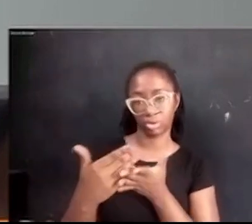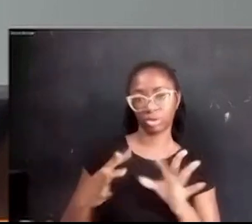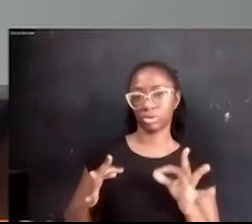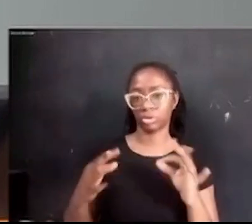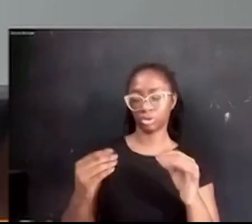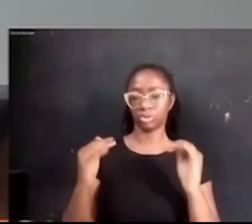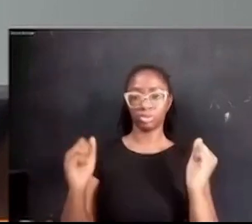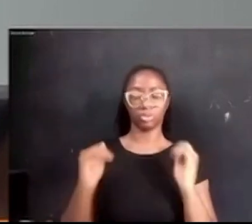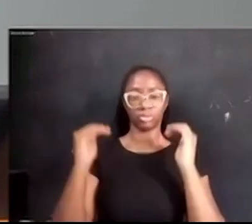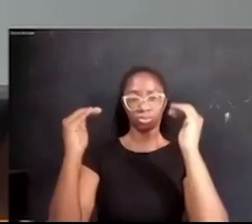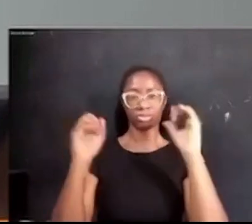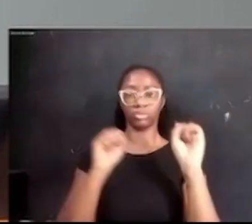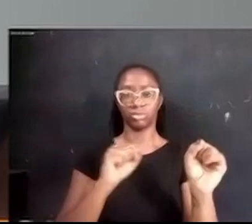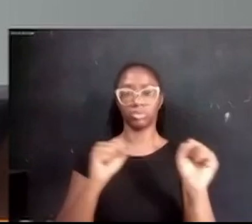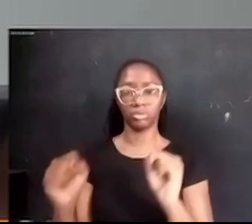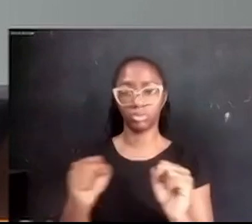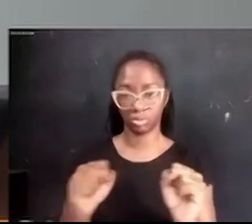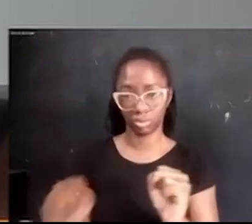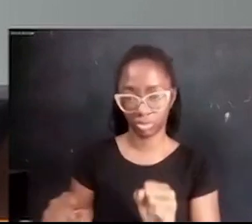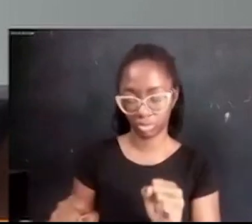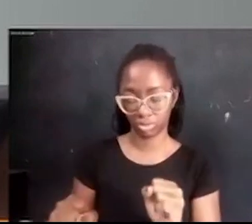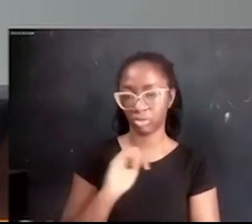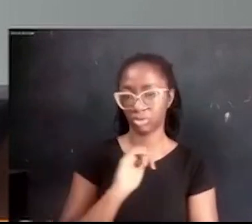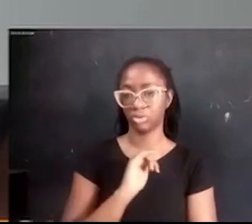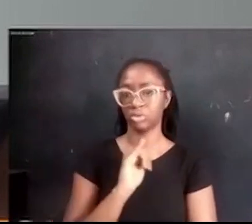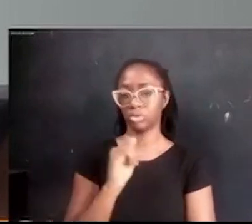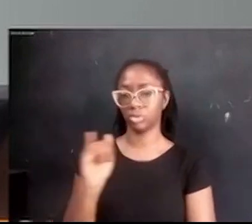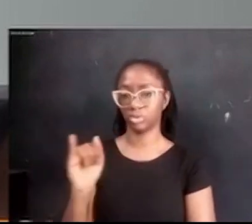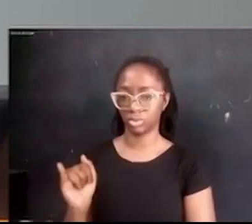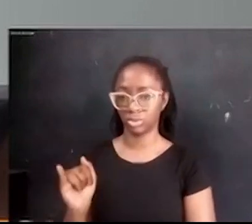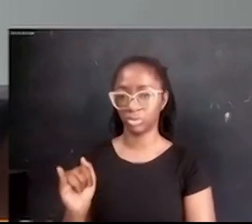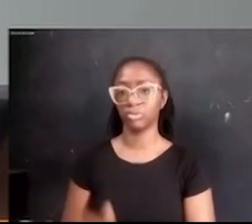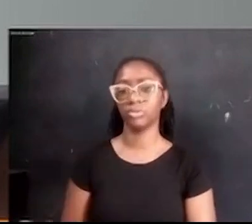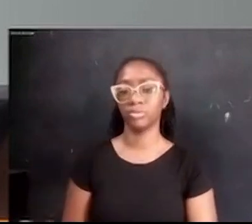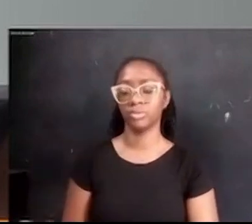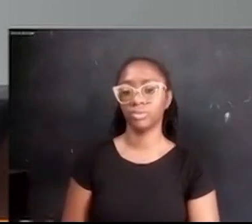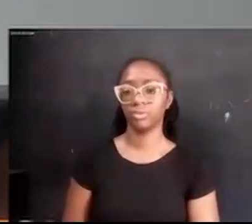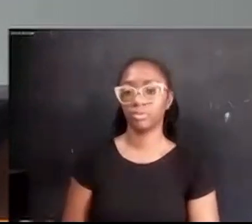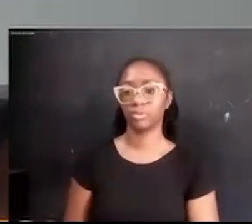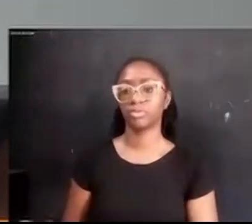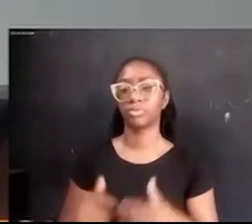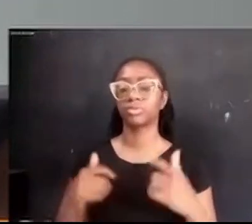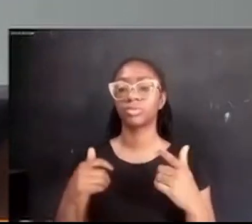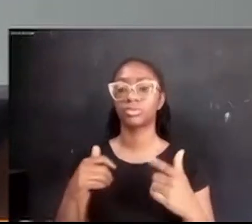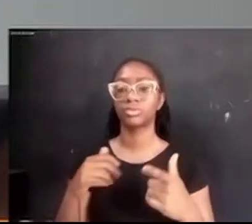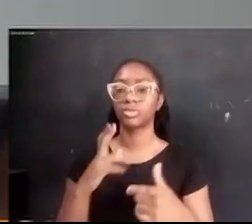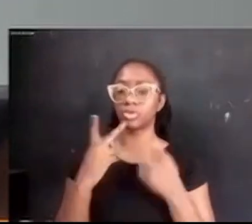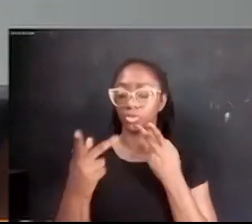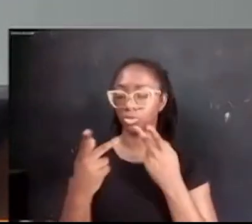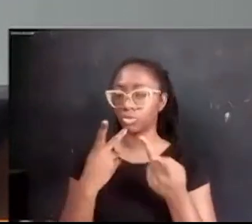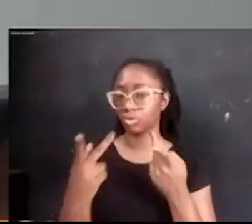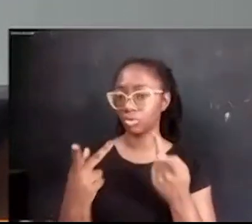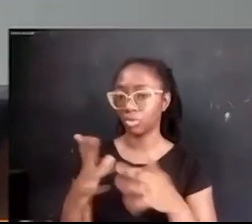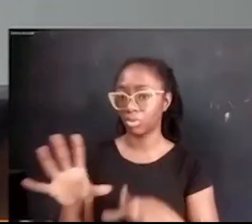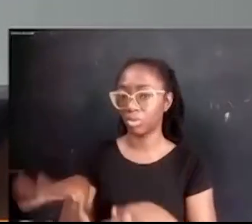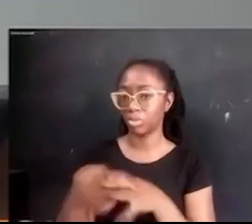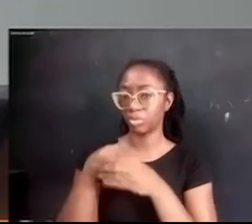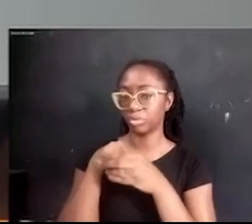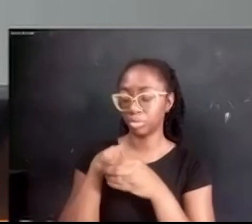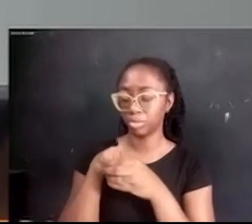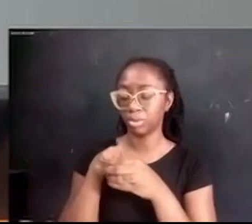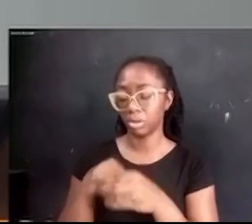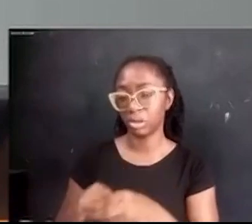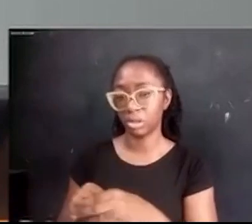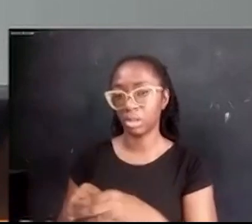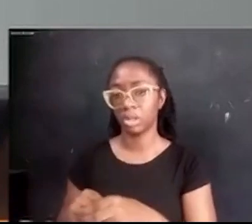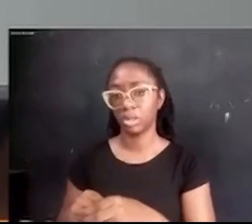reside esencialmente en la nación. Ningún cuerpo ni individuo puede ejercer ninguna autoridad que no proceda directamente de la